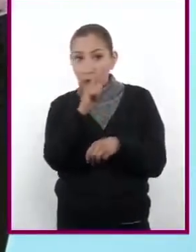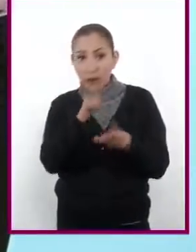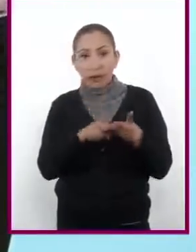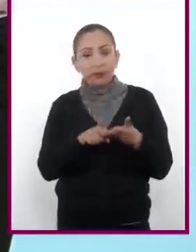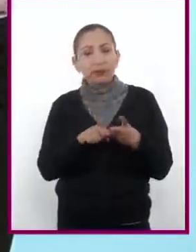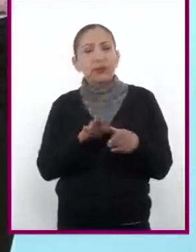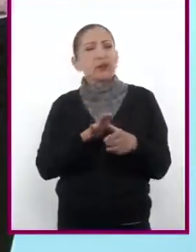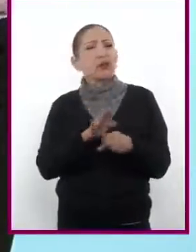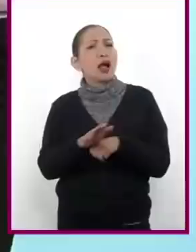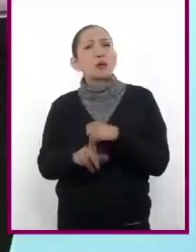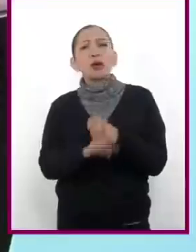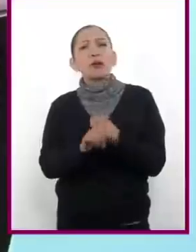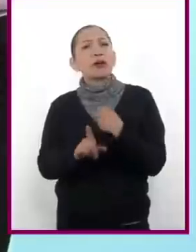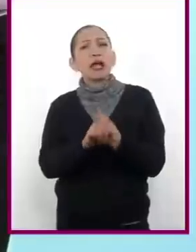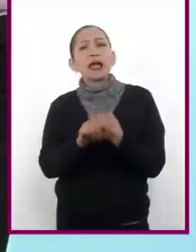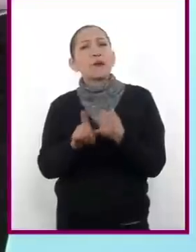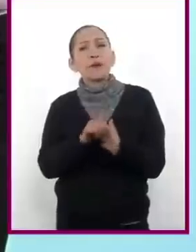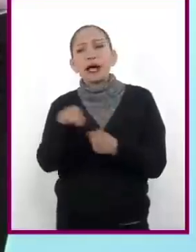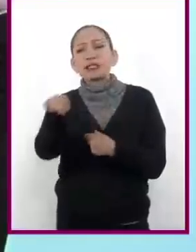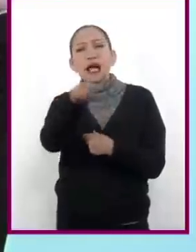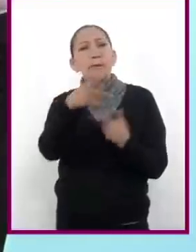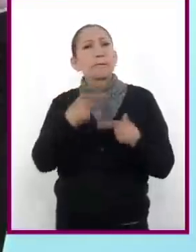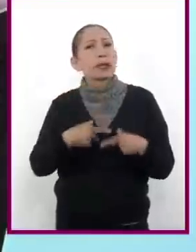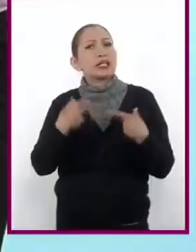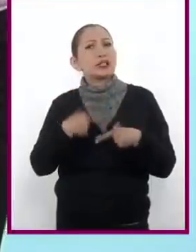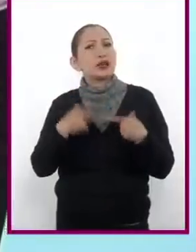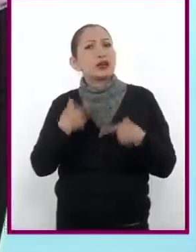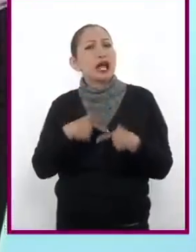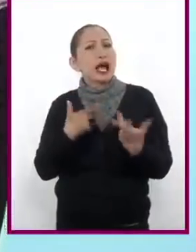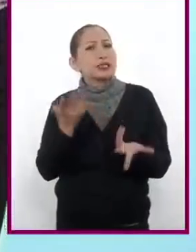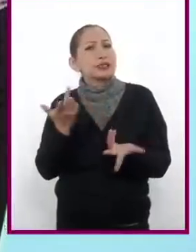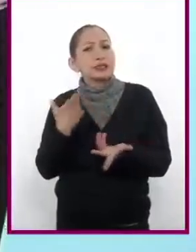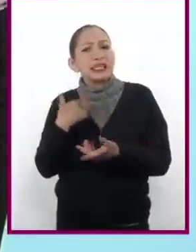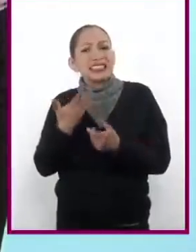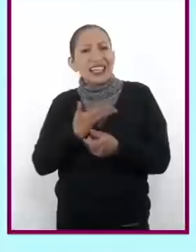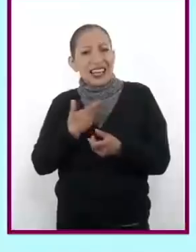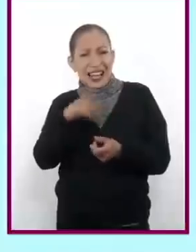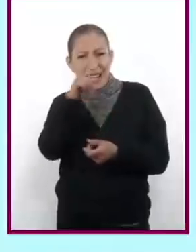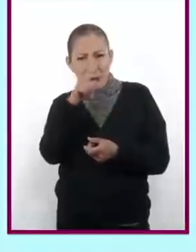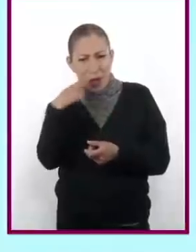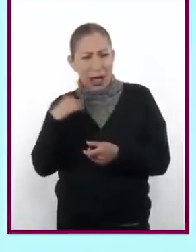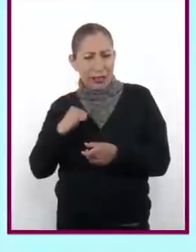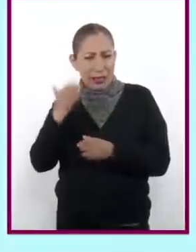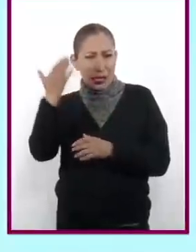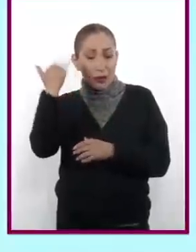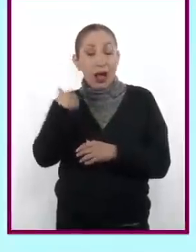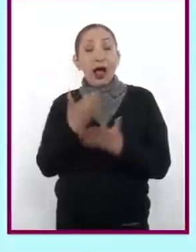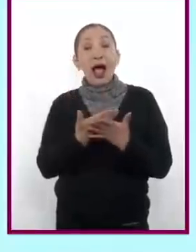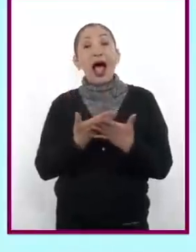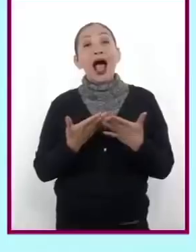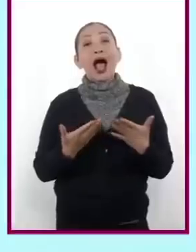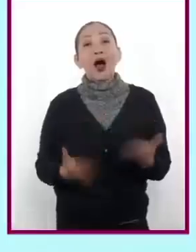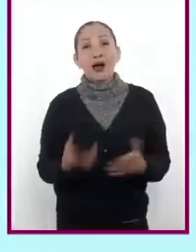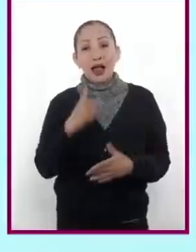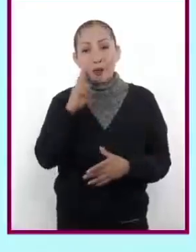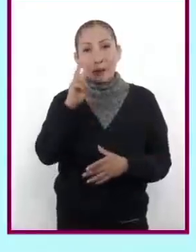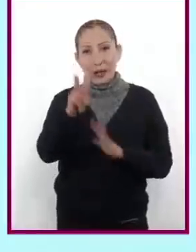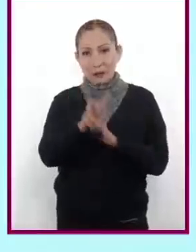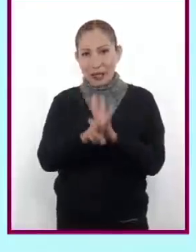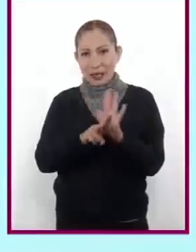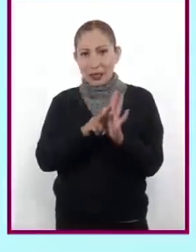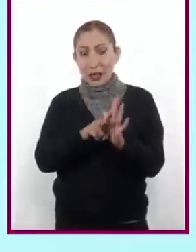¿Qué problemas creen que enfrentan los hablantes de una lengua originaria? Ha llegado el momento de mirar el